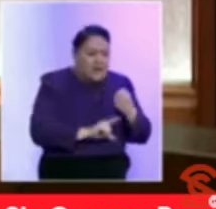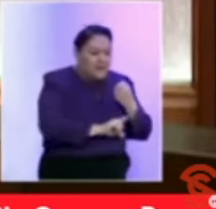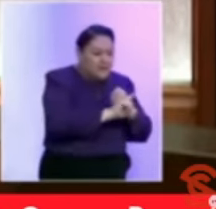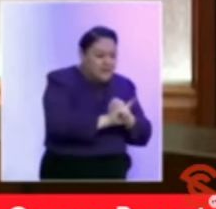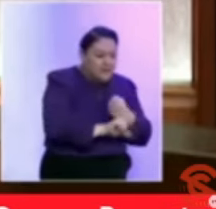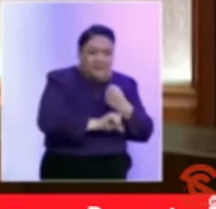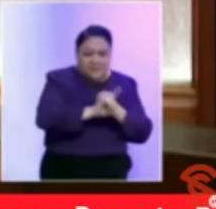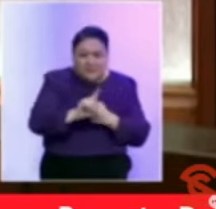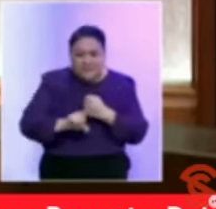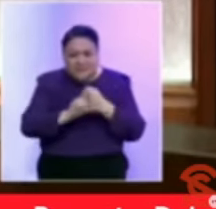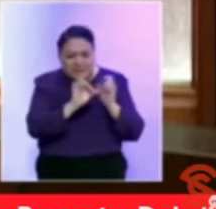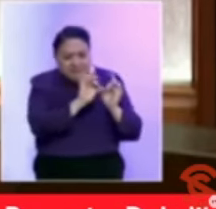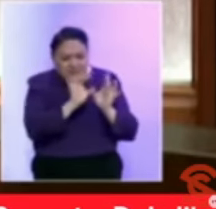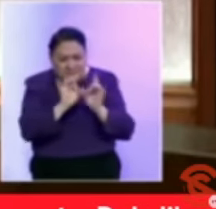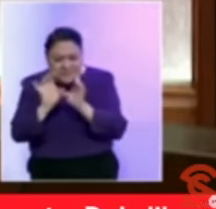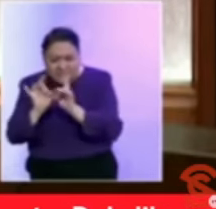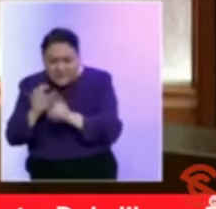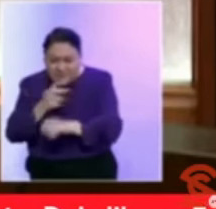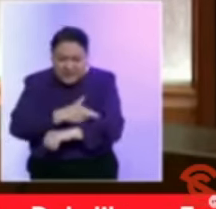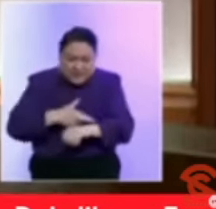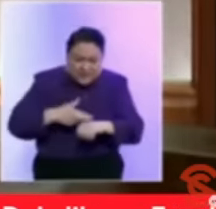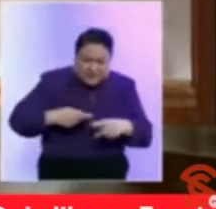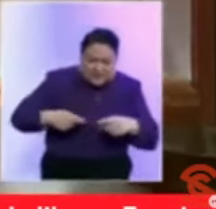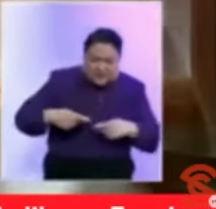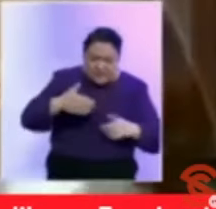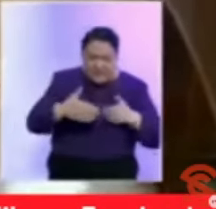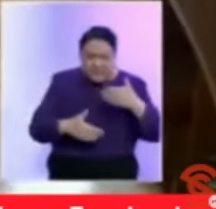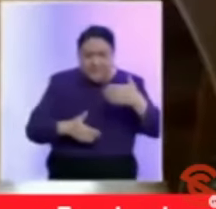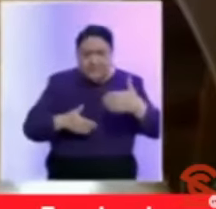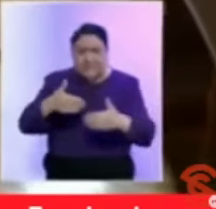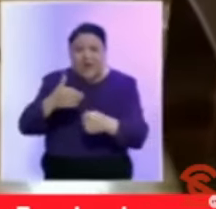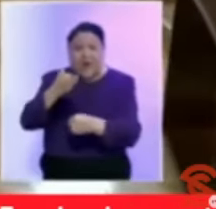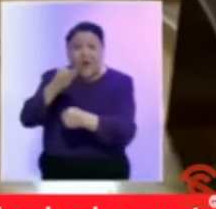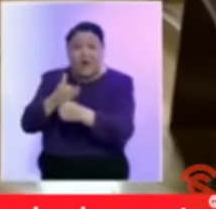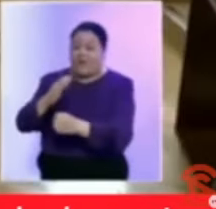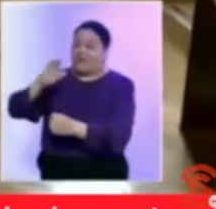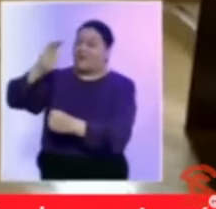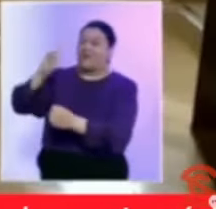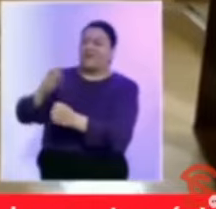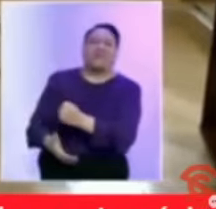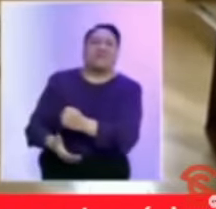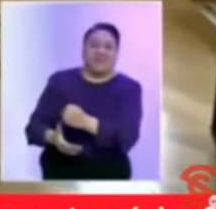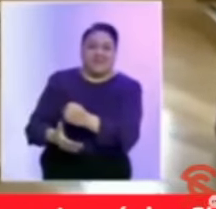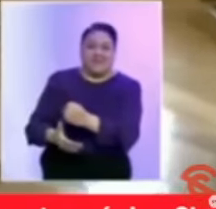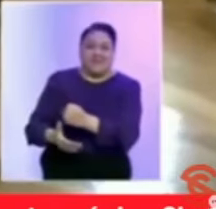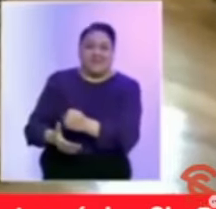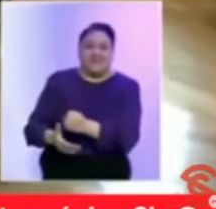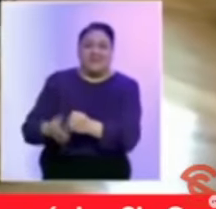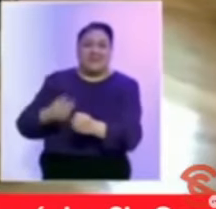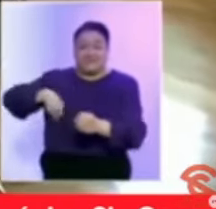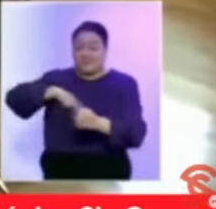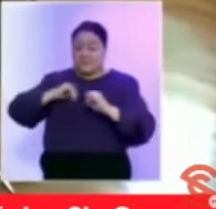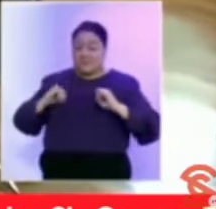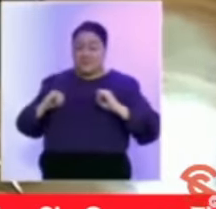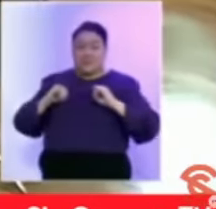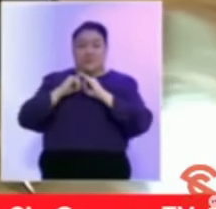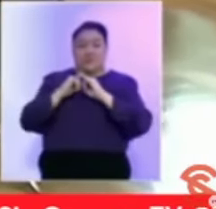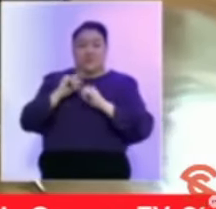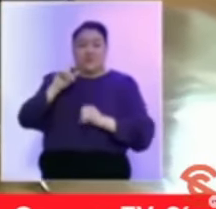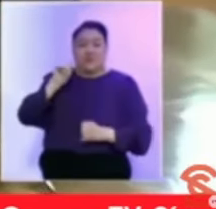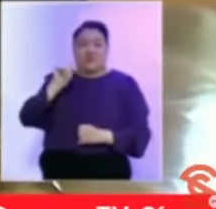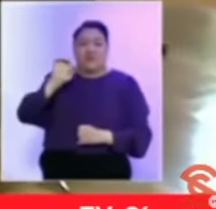proceso electoral llegamos al final Como institución con la